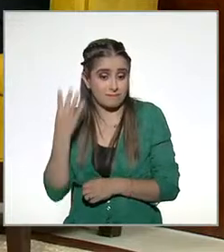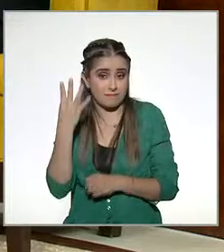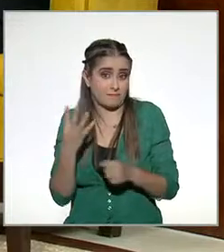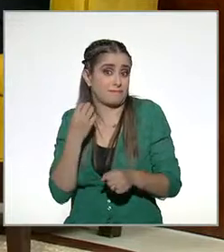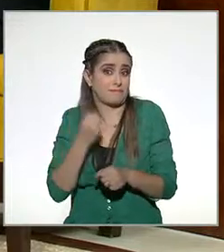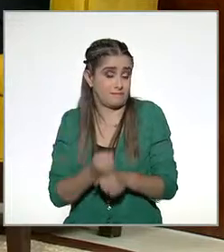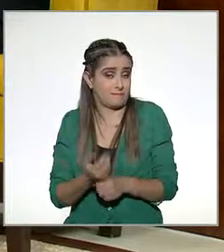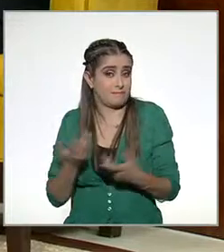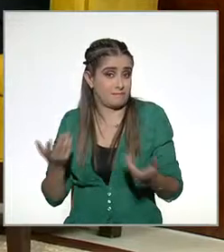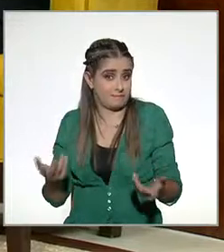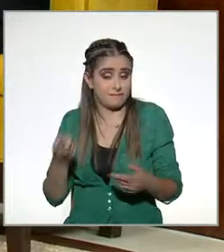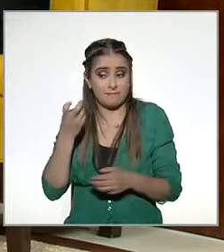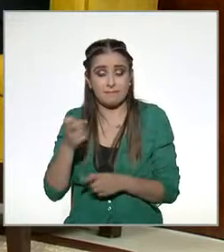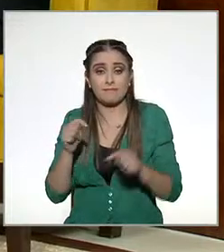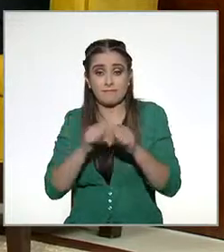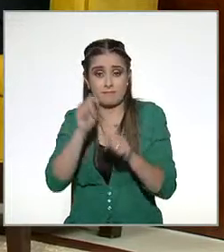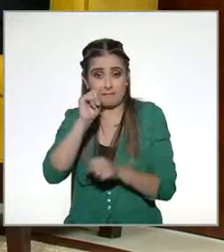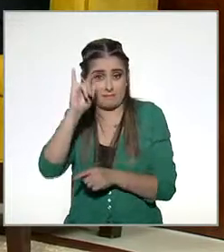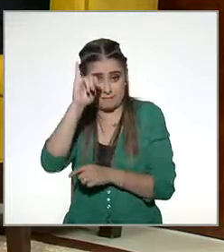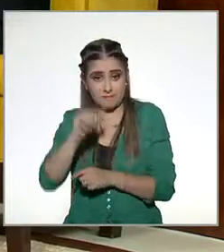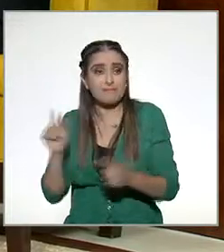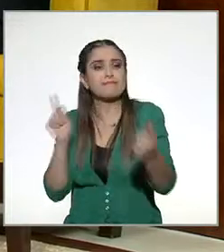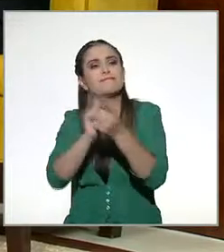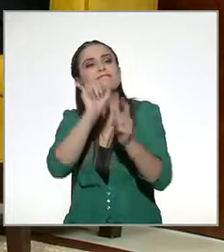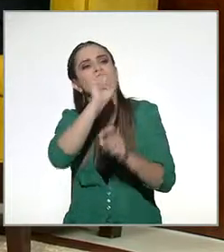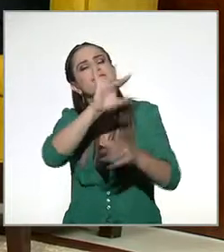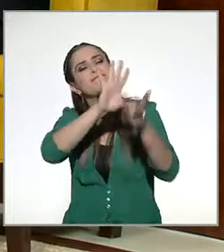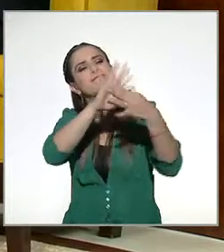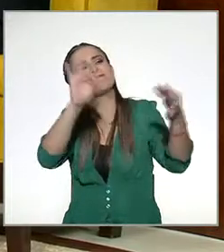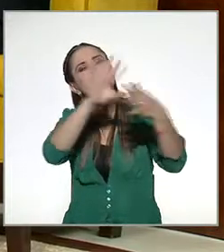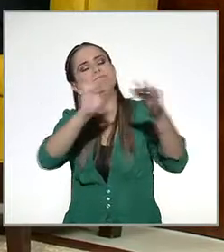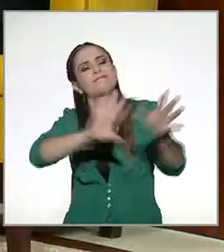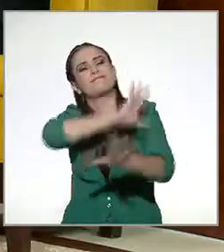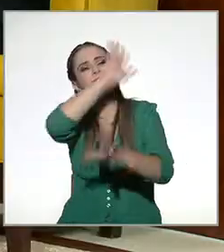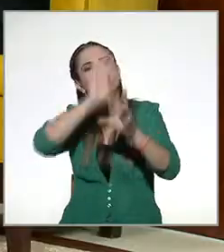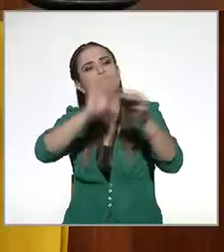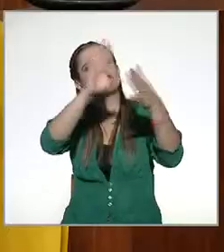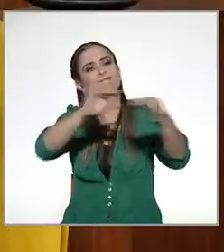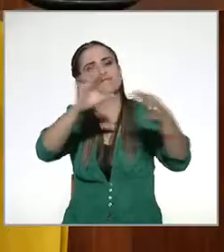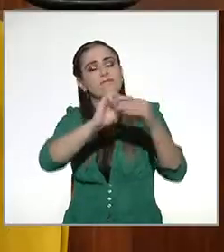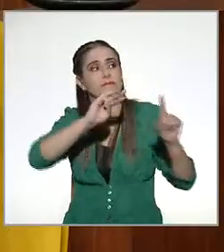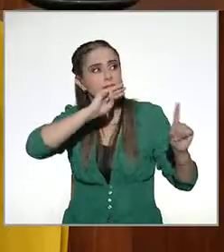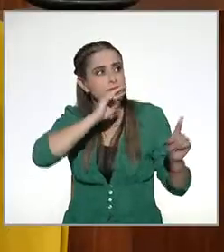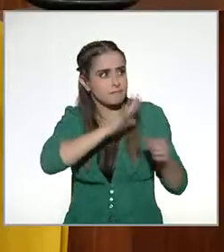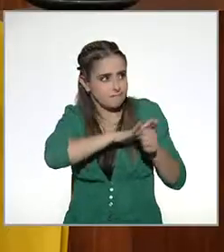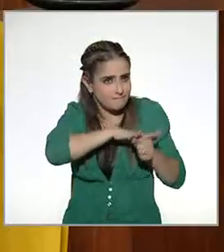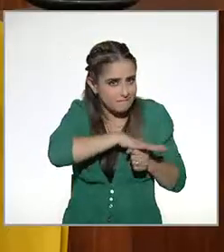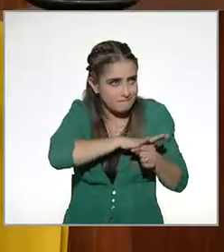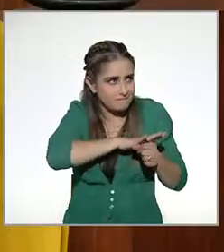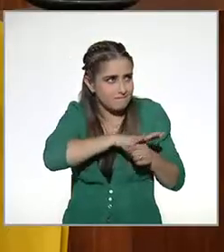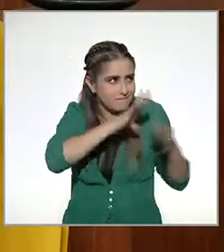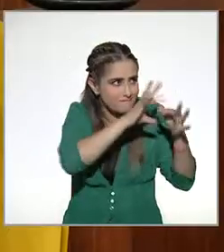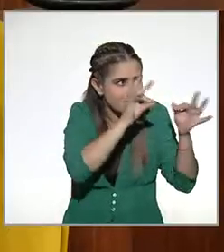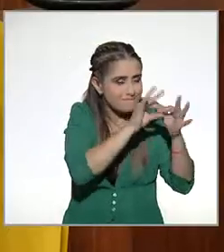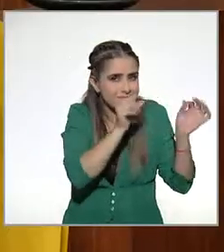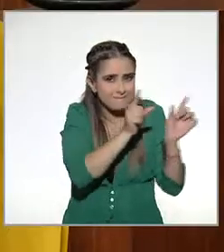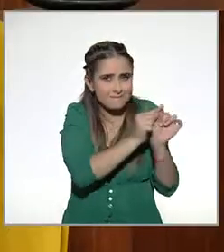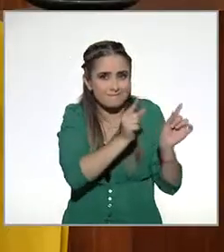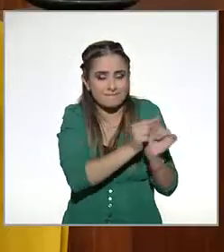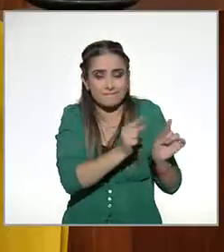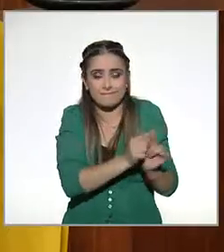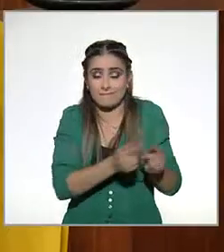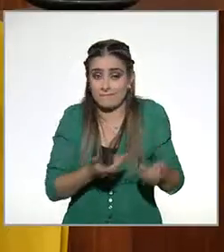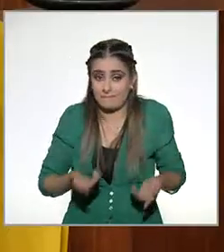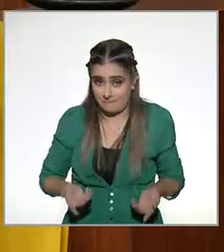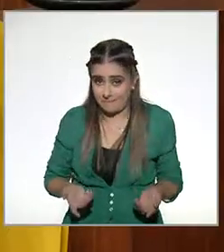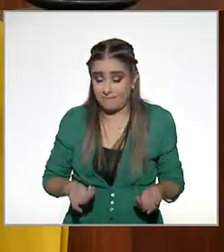curiosamente, este, con la tía, sí llegaba a platicar, ¿no? O sea, y con mamá, pues no decía todo. Entonces, también esto que decías,